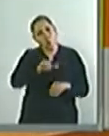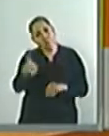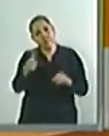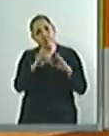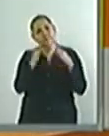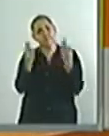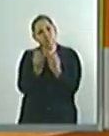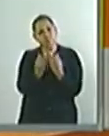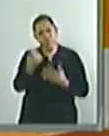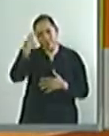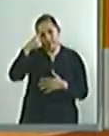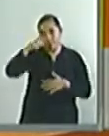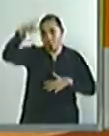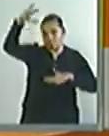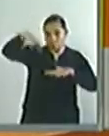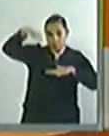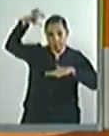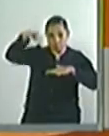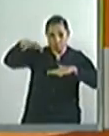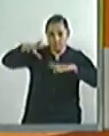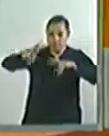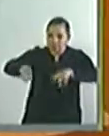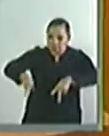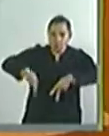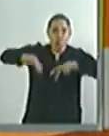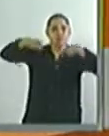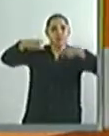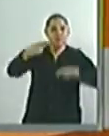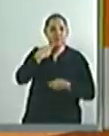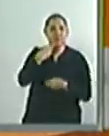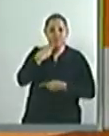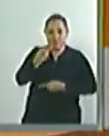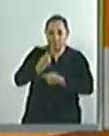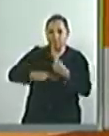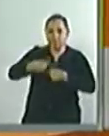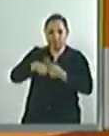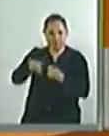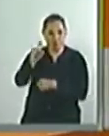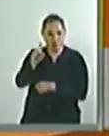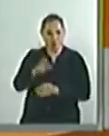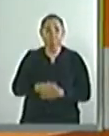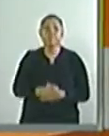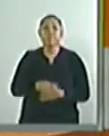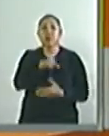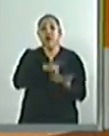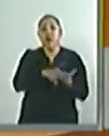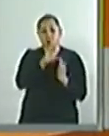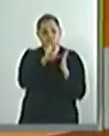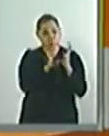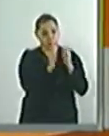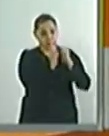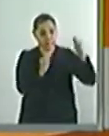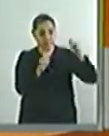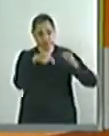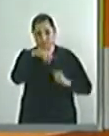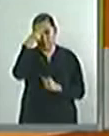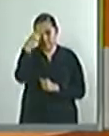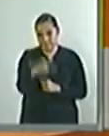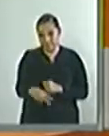agua pluvial la constitución política de los estados unidos- consagra en su artículo